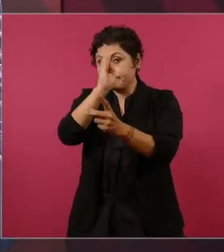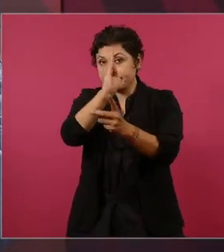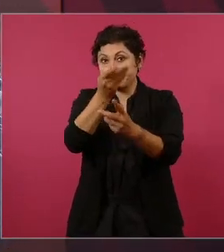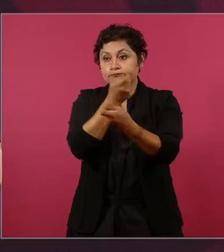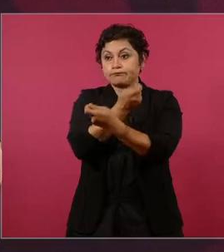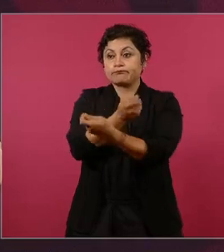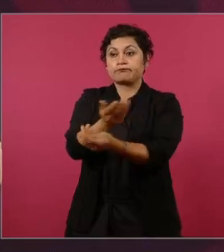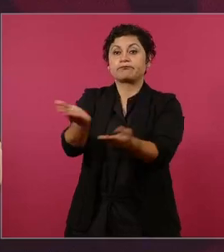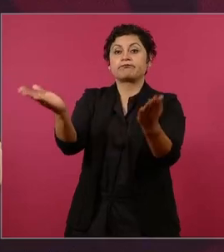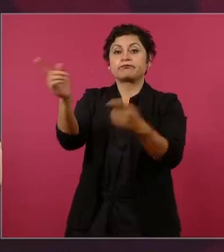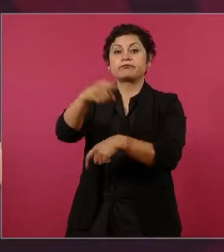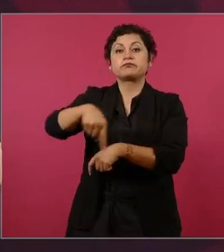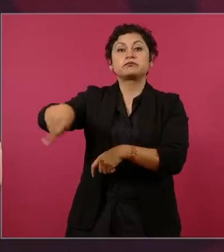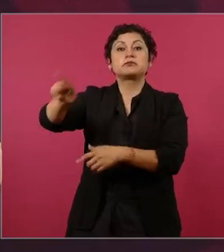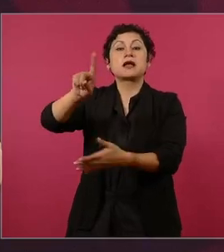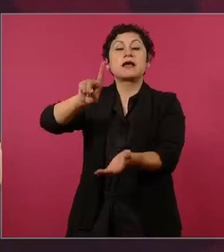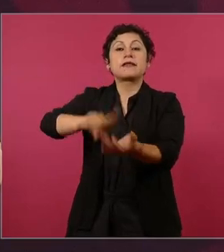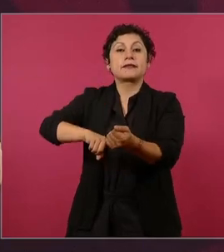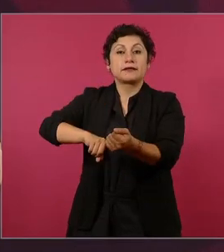tiene